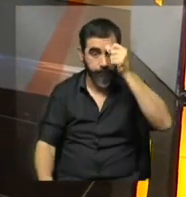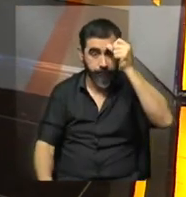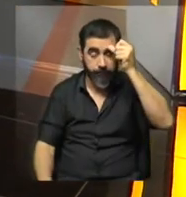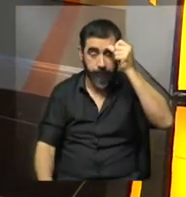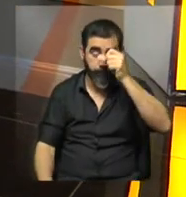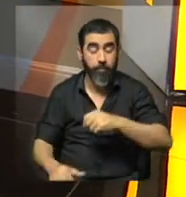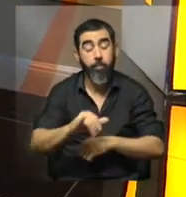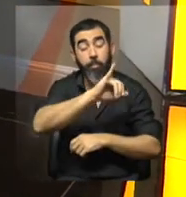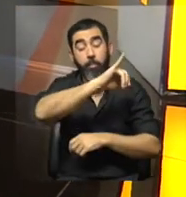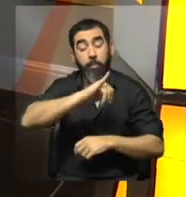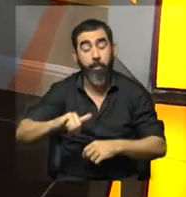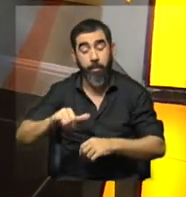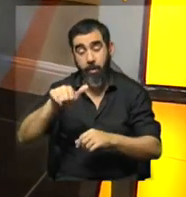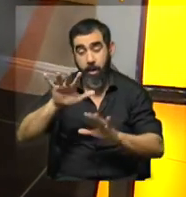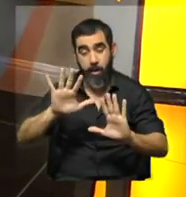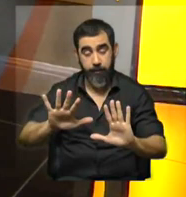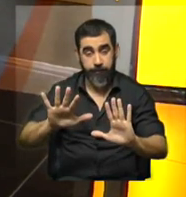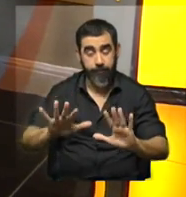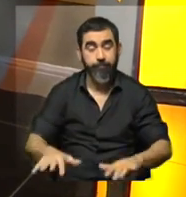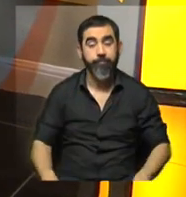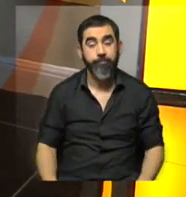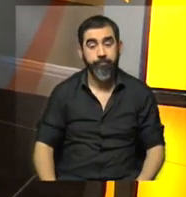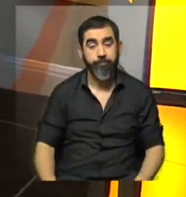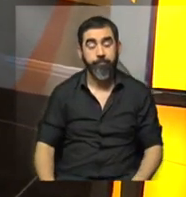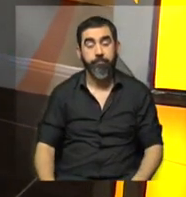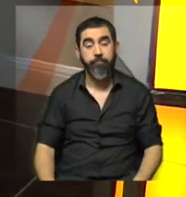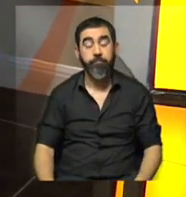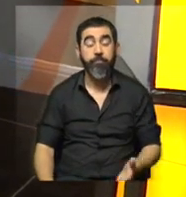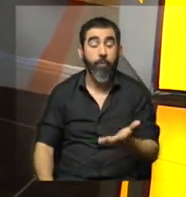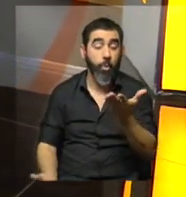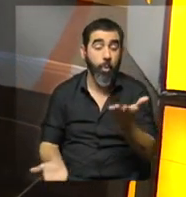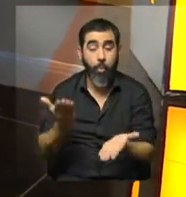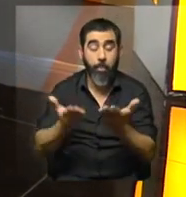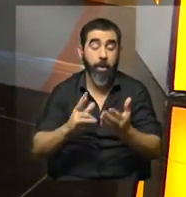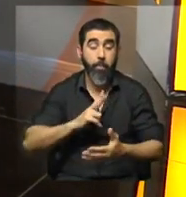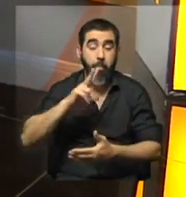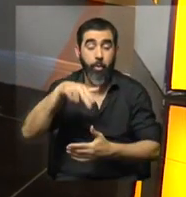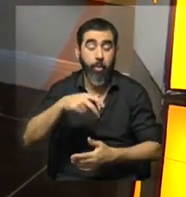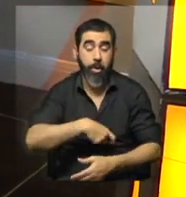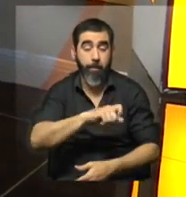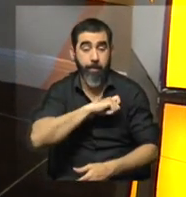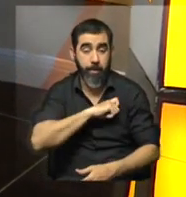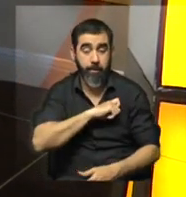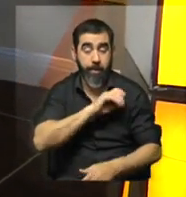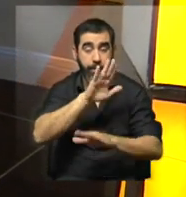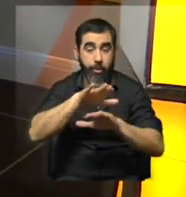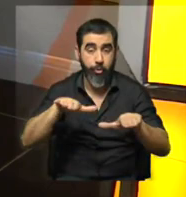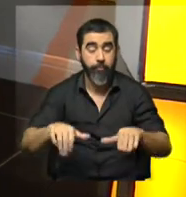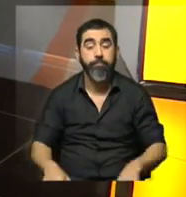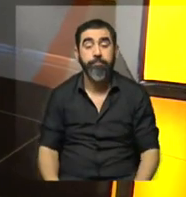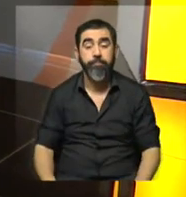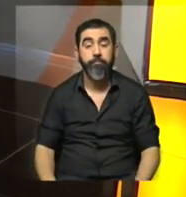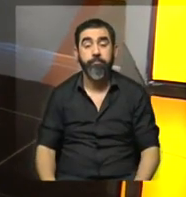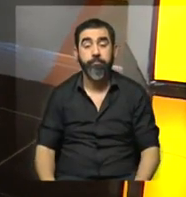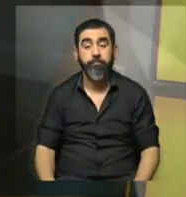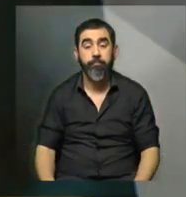El promedio global los encuentra ahí, bien, ¿verdad? Perfecto, comparables con los portugueses o españoles. Está bien. Y se benefician